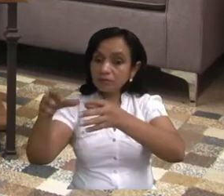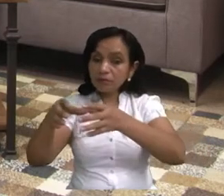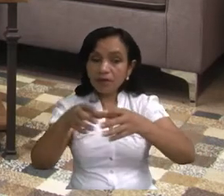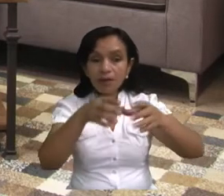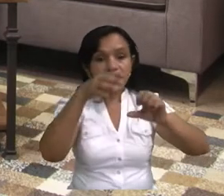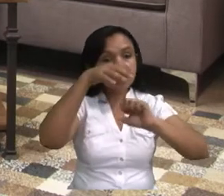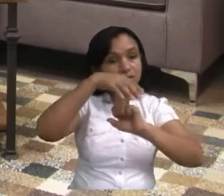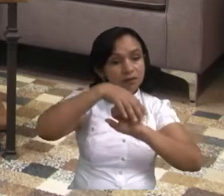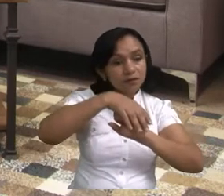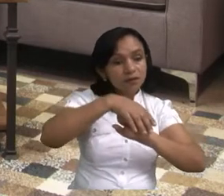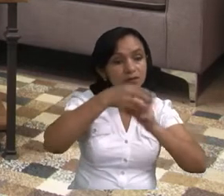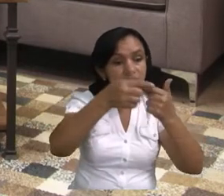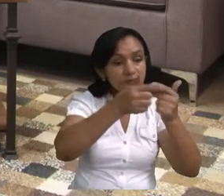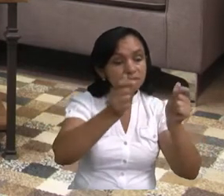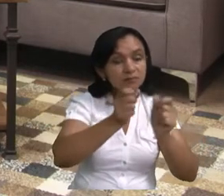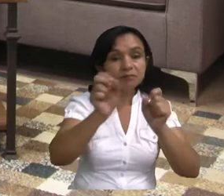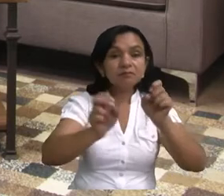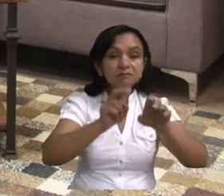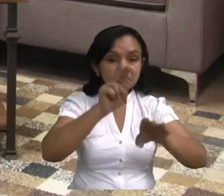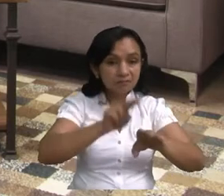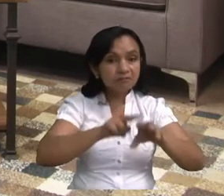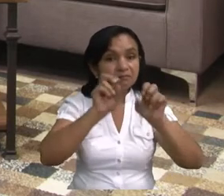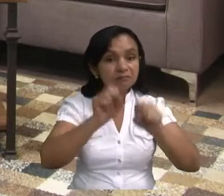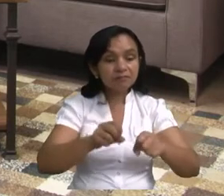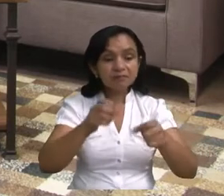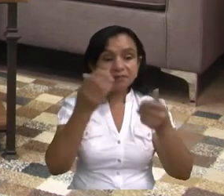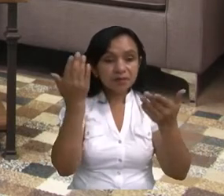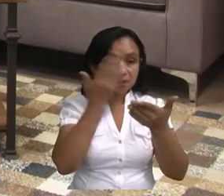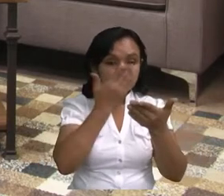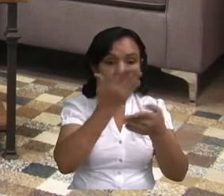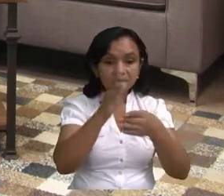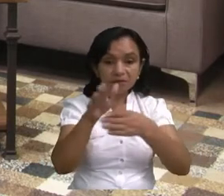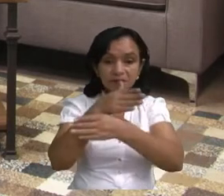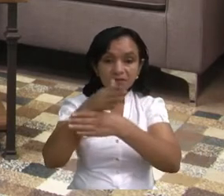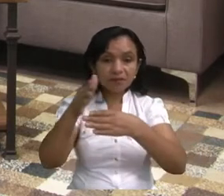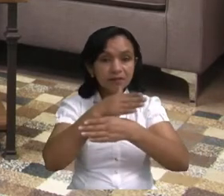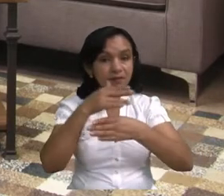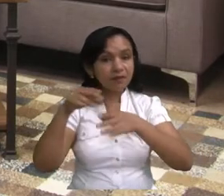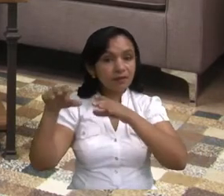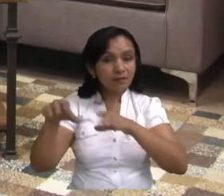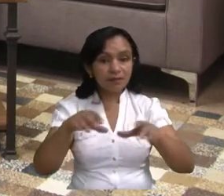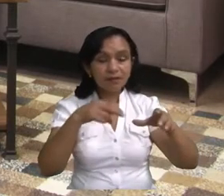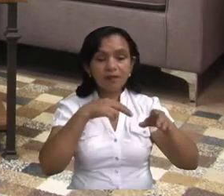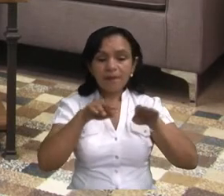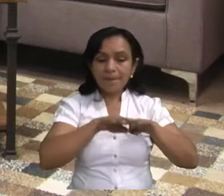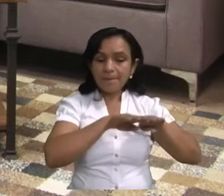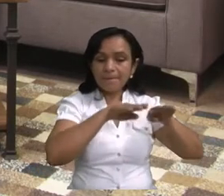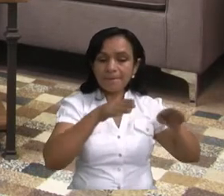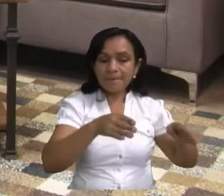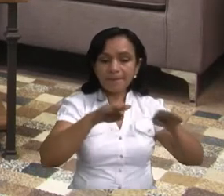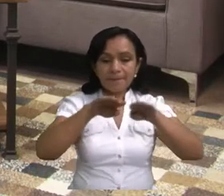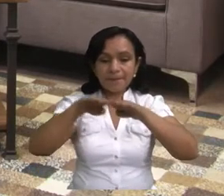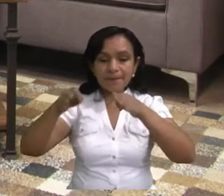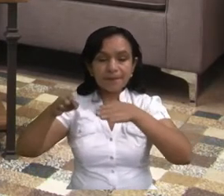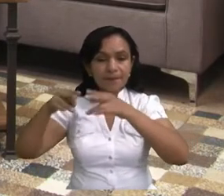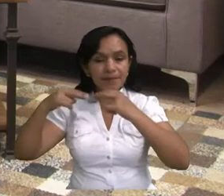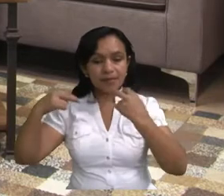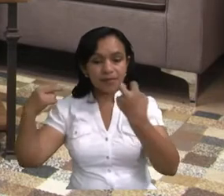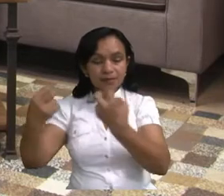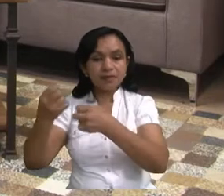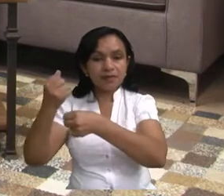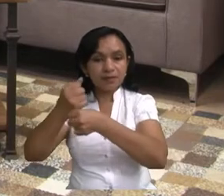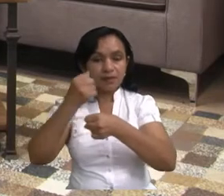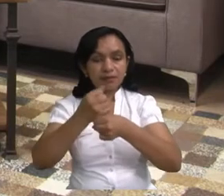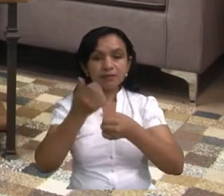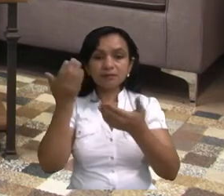comisiones nacionales. Tenemos desde las mesas de articulación o de las comisiones de